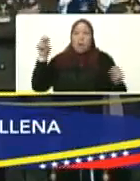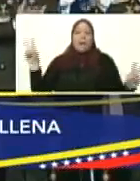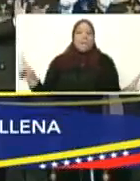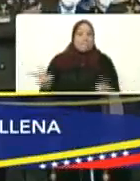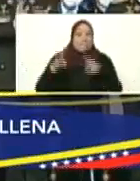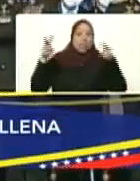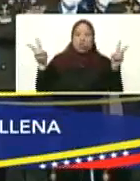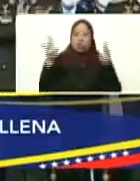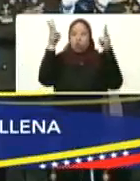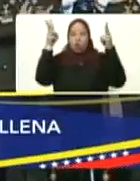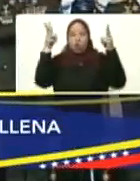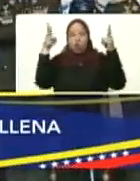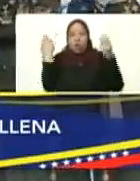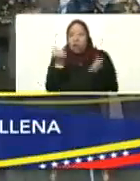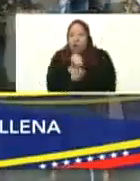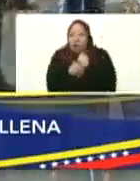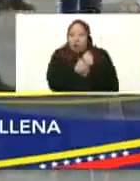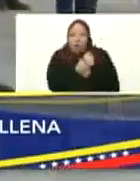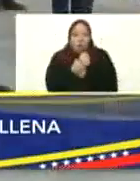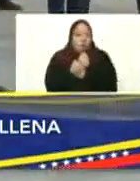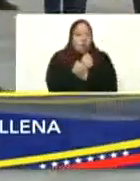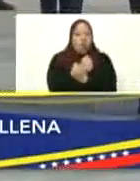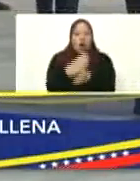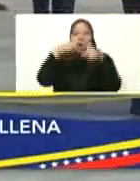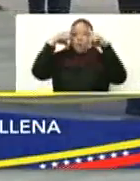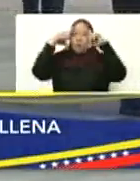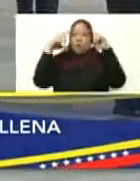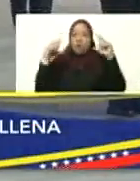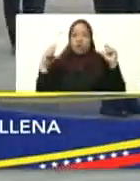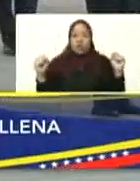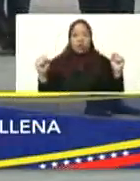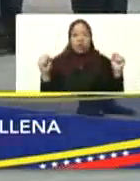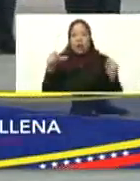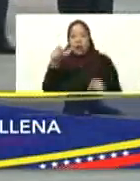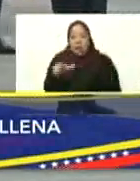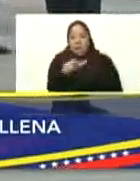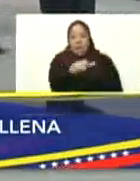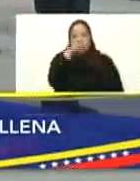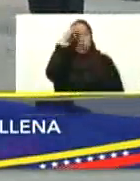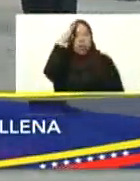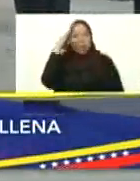victoriosa, llena de amor, llena de patriotismo,